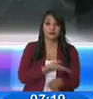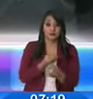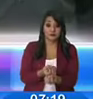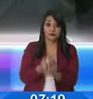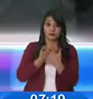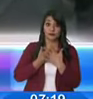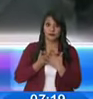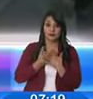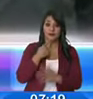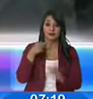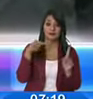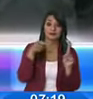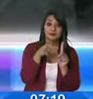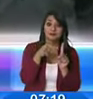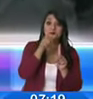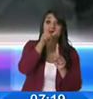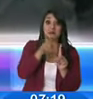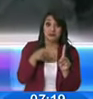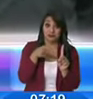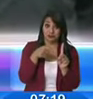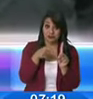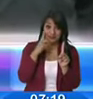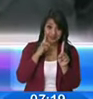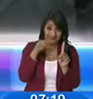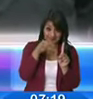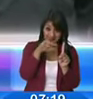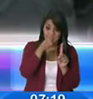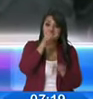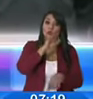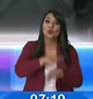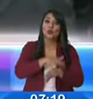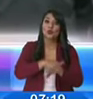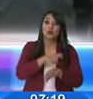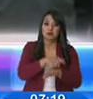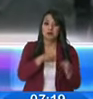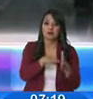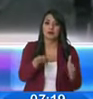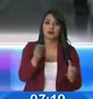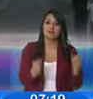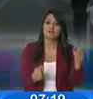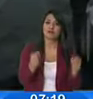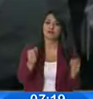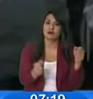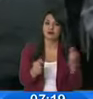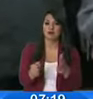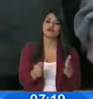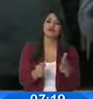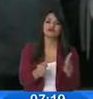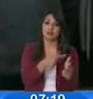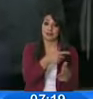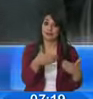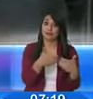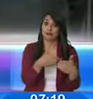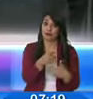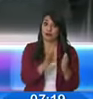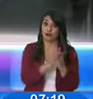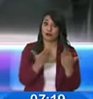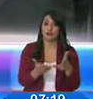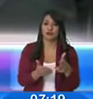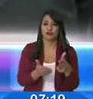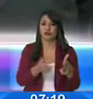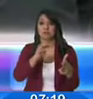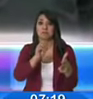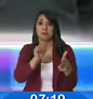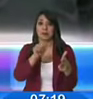fue quien presuntamente interceptó la camioneta en la que se movilizaba el equipo periodístico en